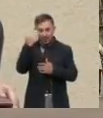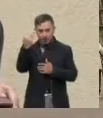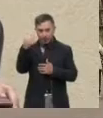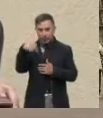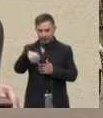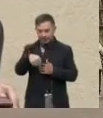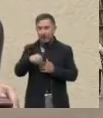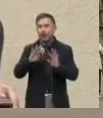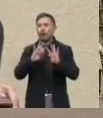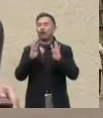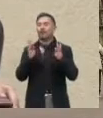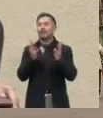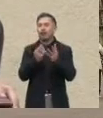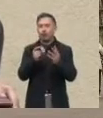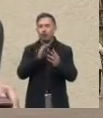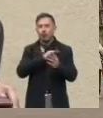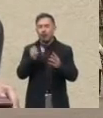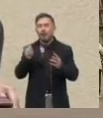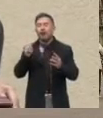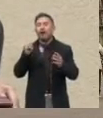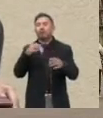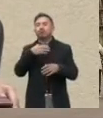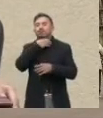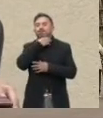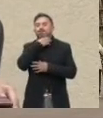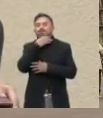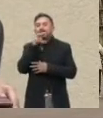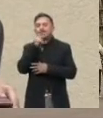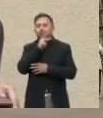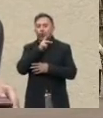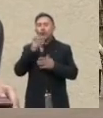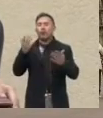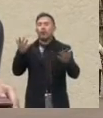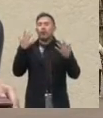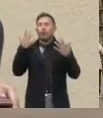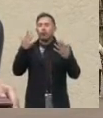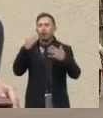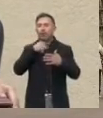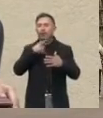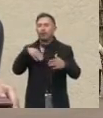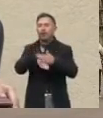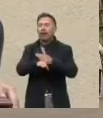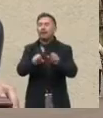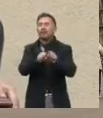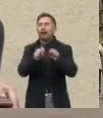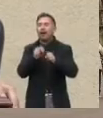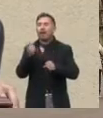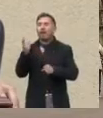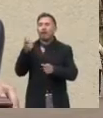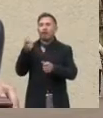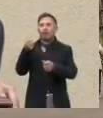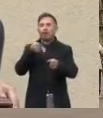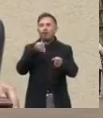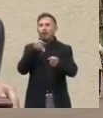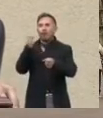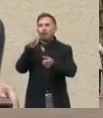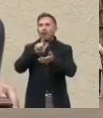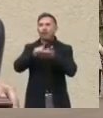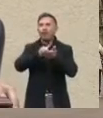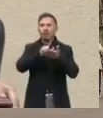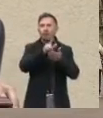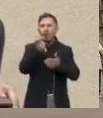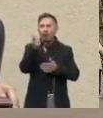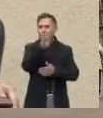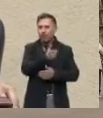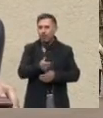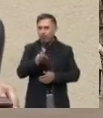Consejo y para efectos de la ventilación y la sanitización de la sala, me permito, colegas, decretar un receso, si les parece bien,